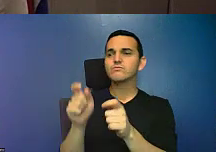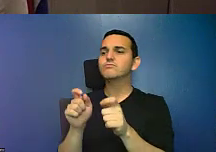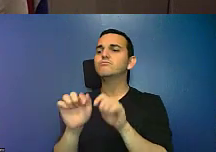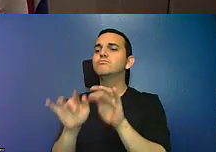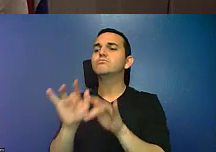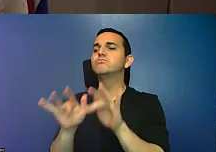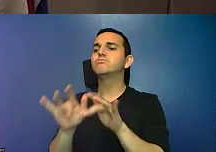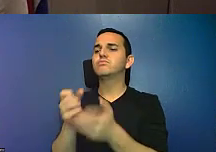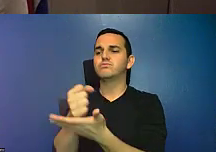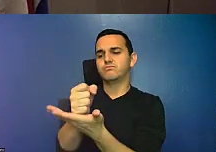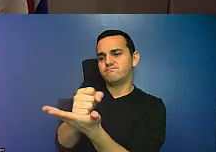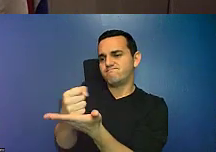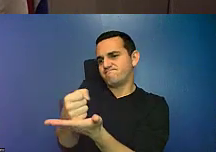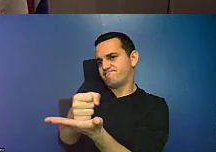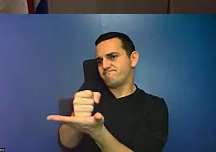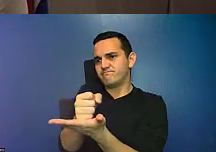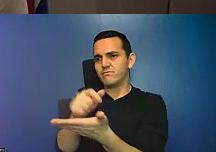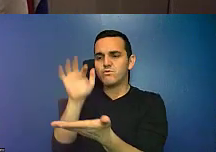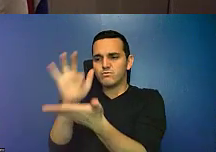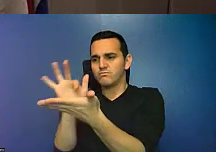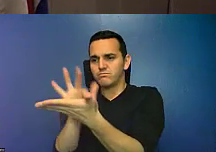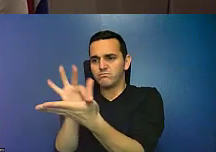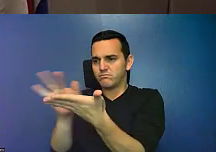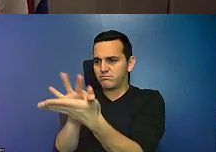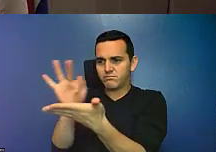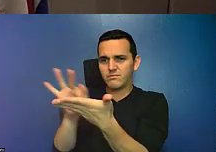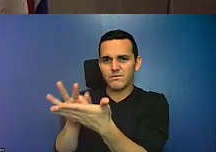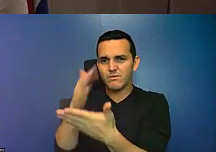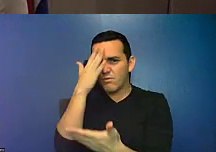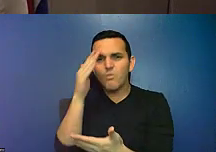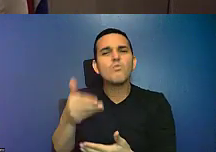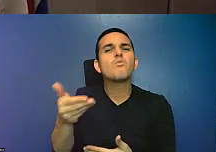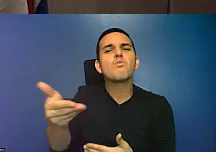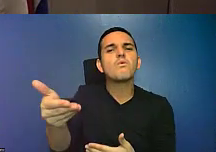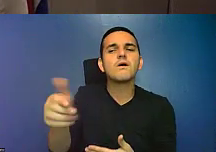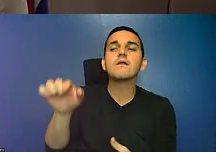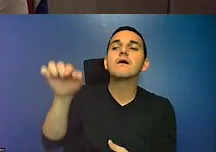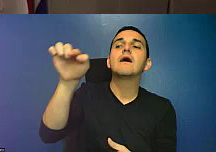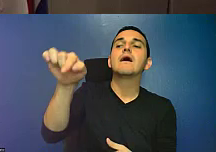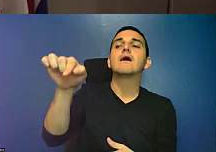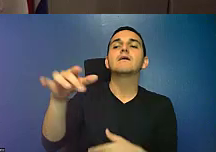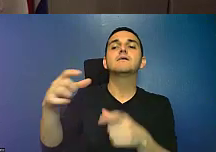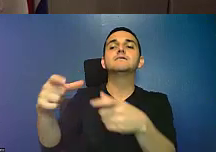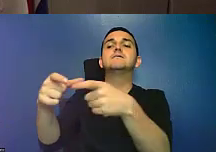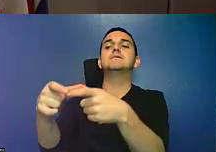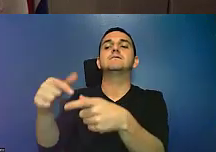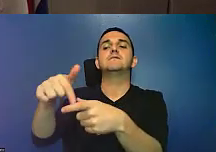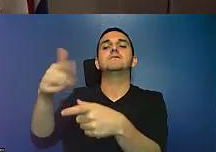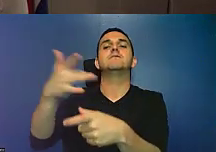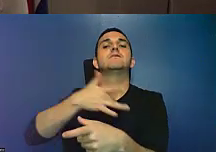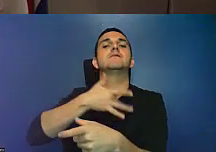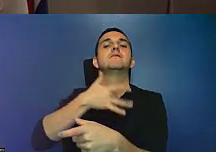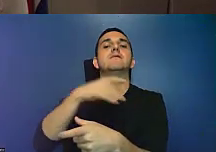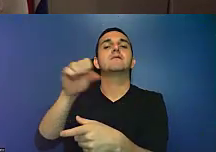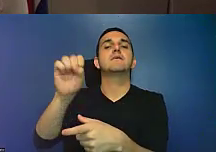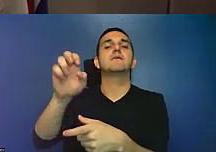sensor esté accionado. Ahora, pasando a la respuesta del modelo